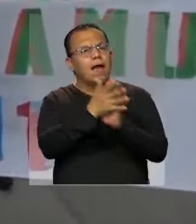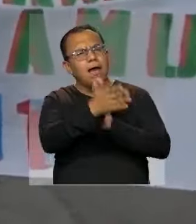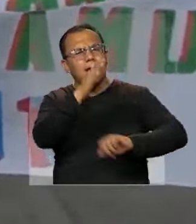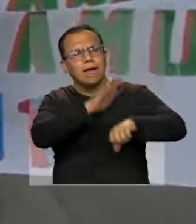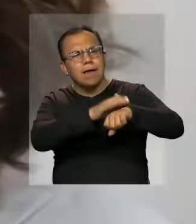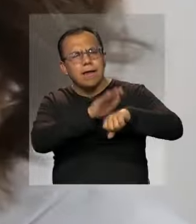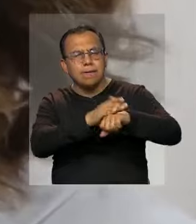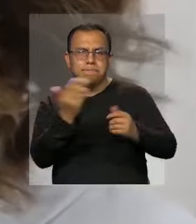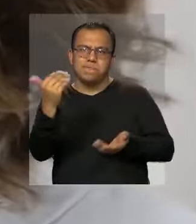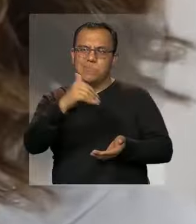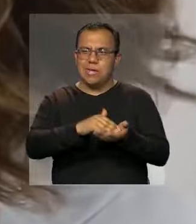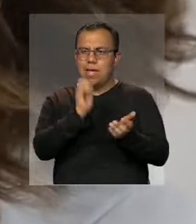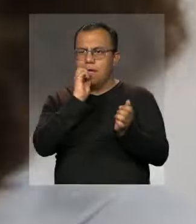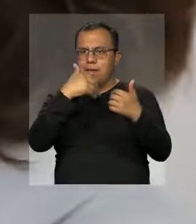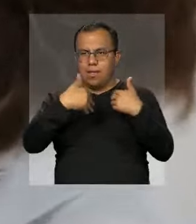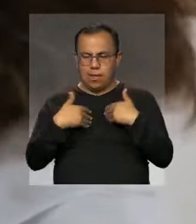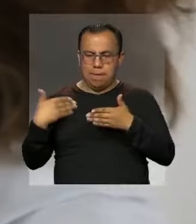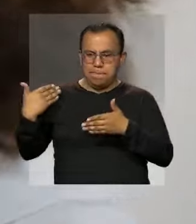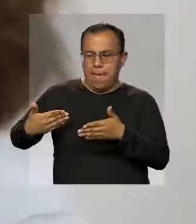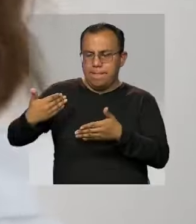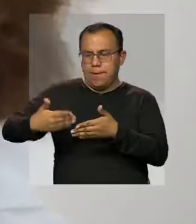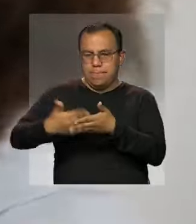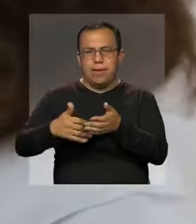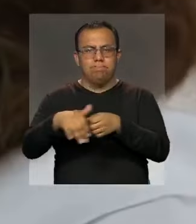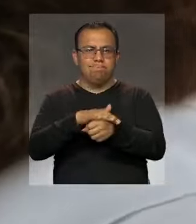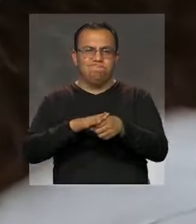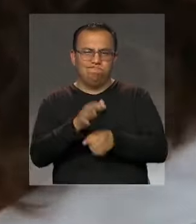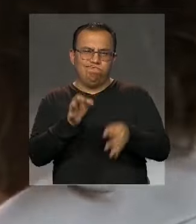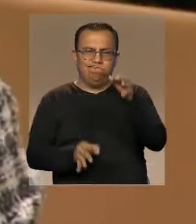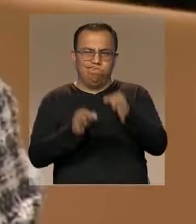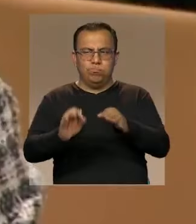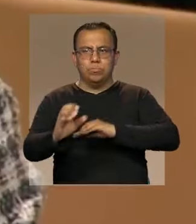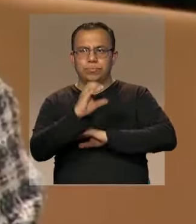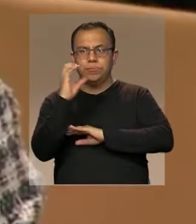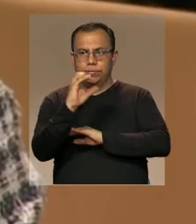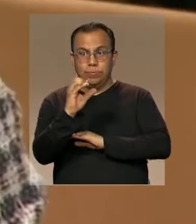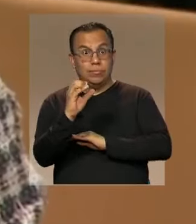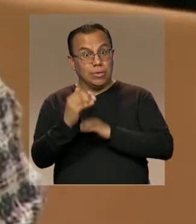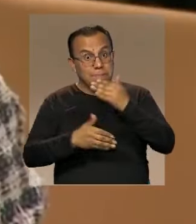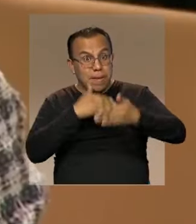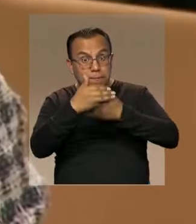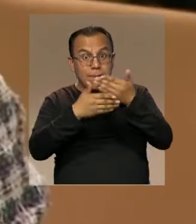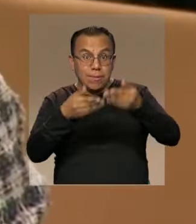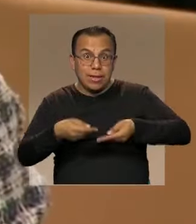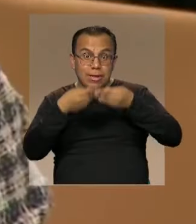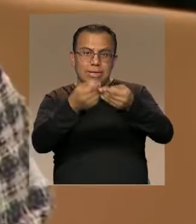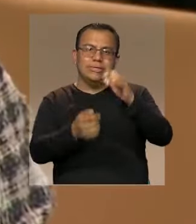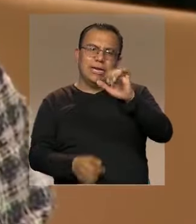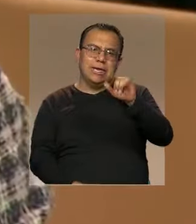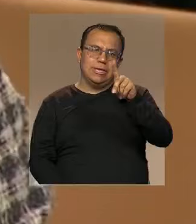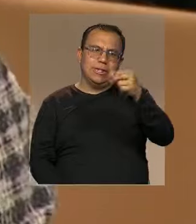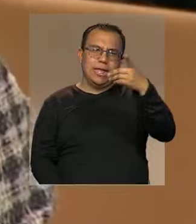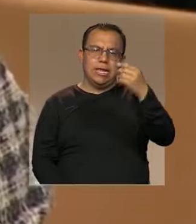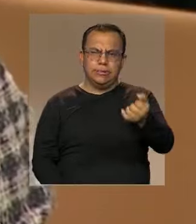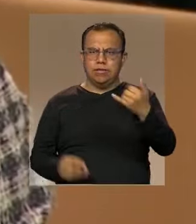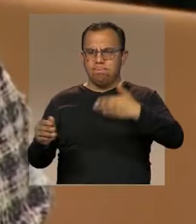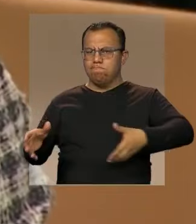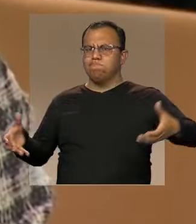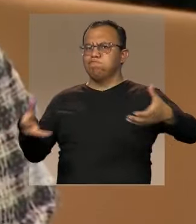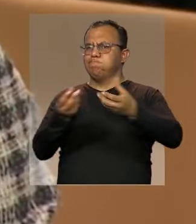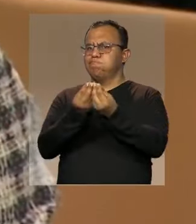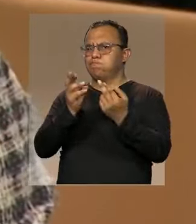esta fue revictimizada en varias ocasiones por la justicia colombiana. Su caso llegó a la CIDH, en donde el alto